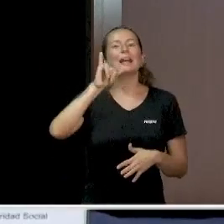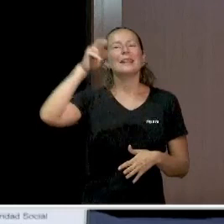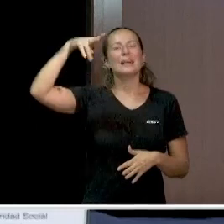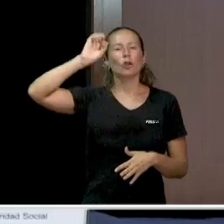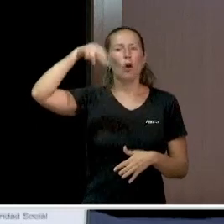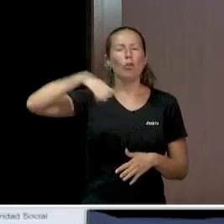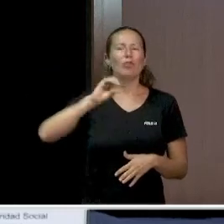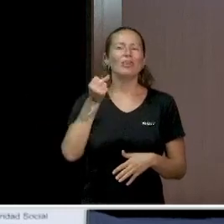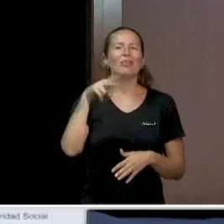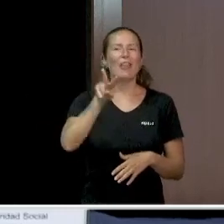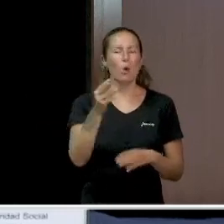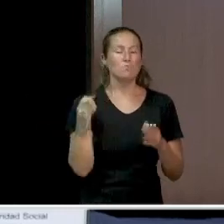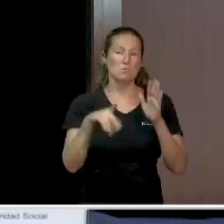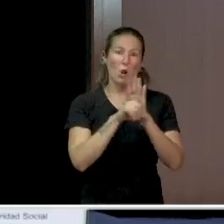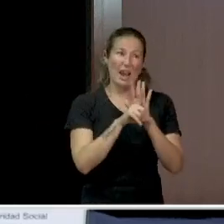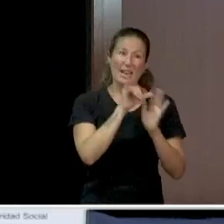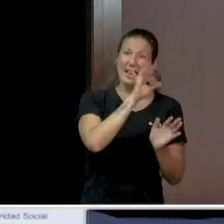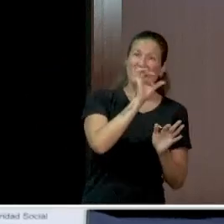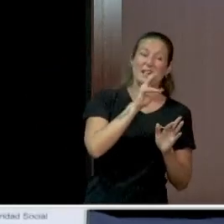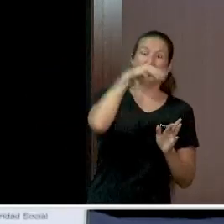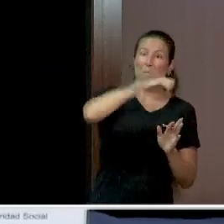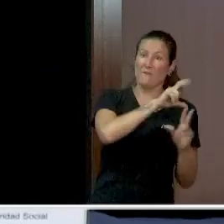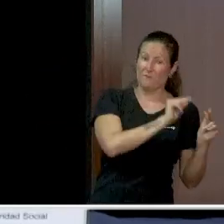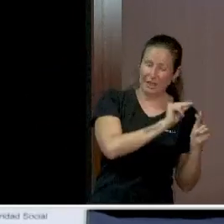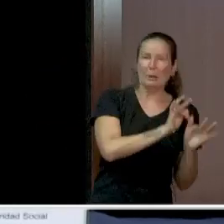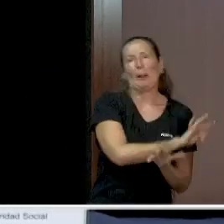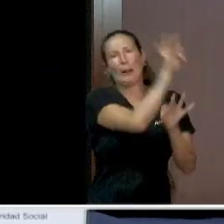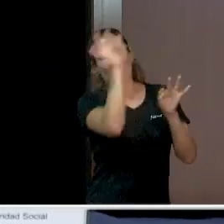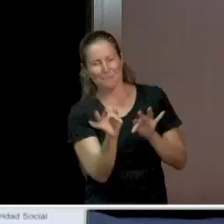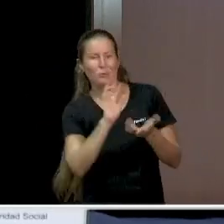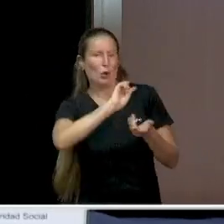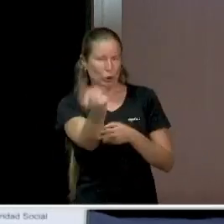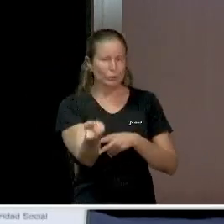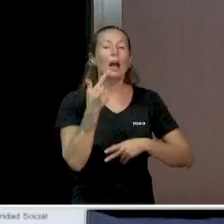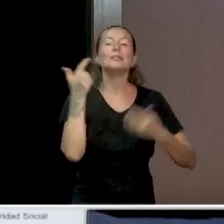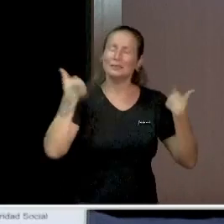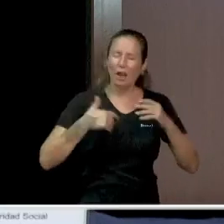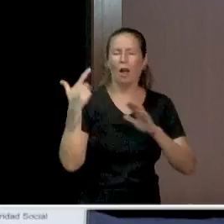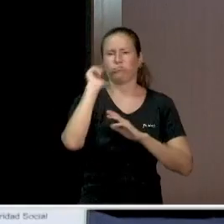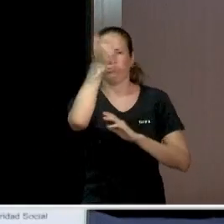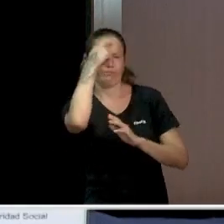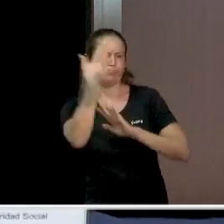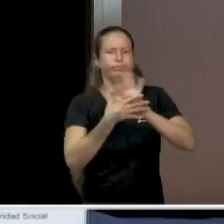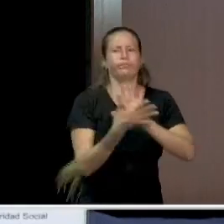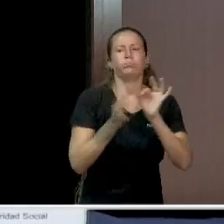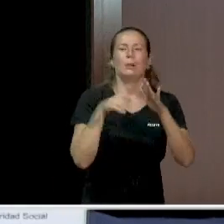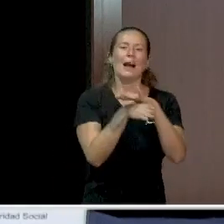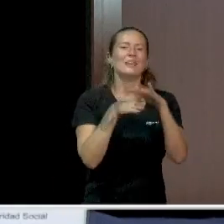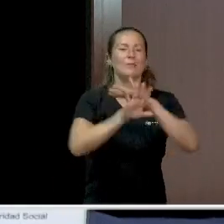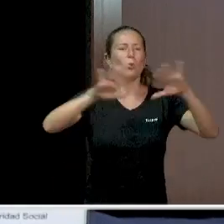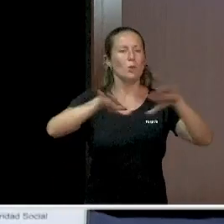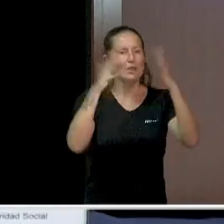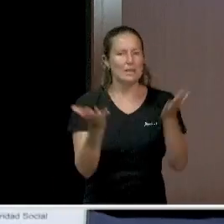ley española que sucedió a la LISMI, ya se hacía eco de estos conceptos de accesibilidad universal